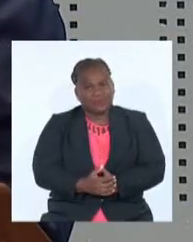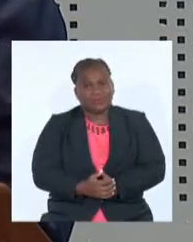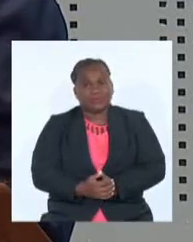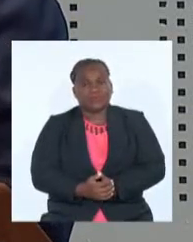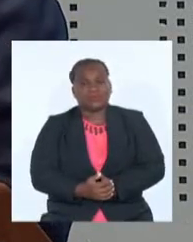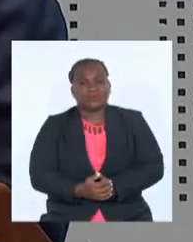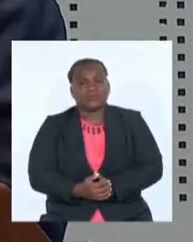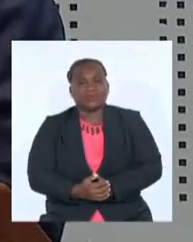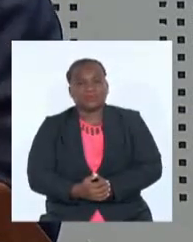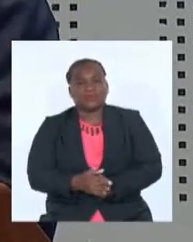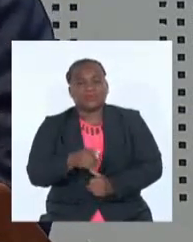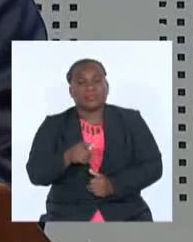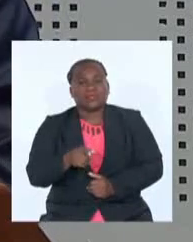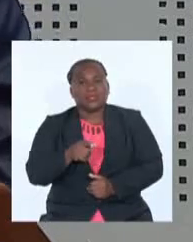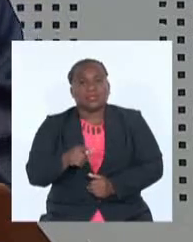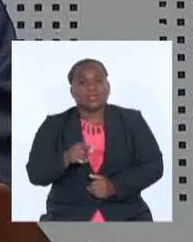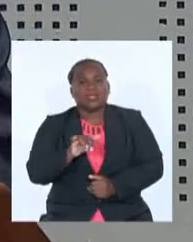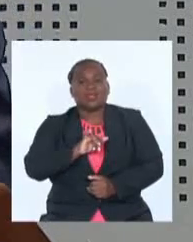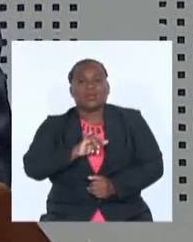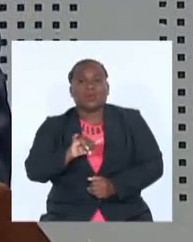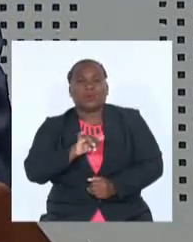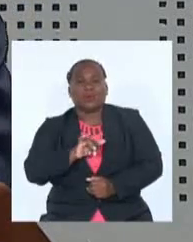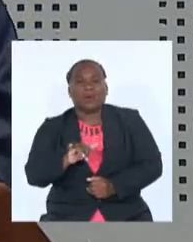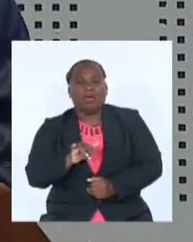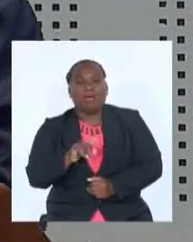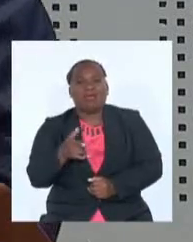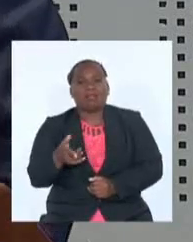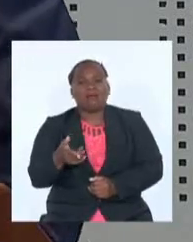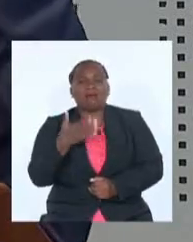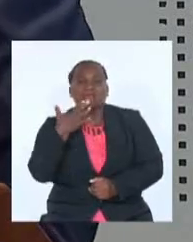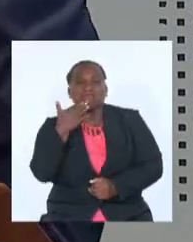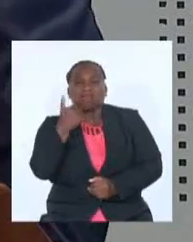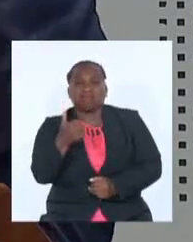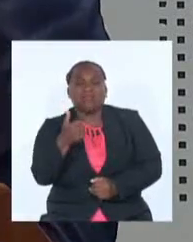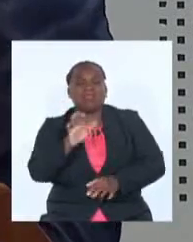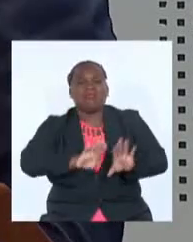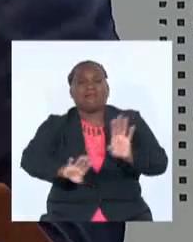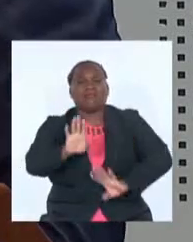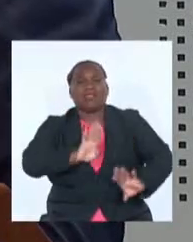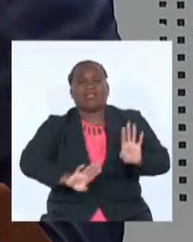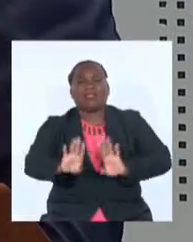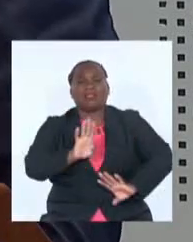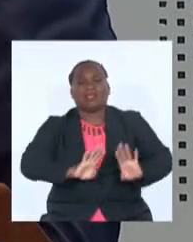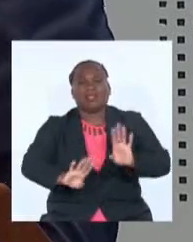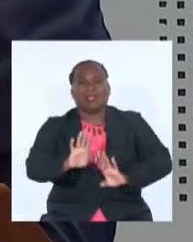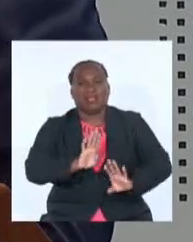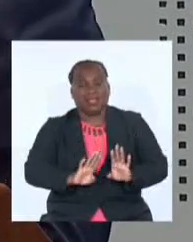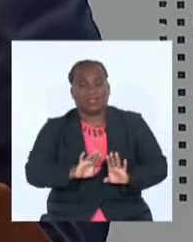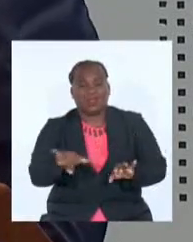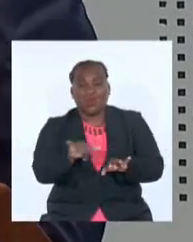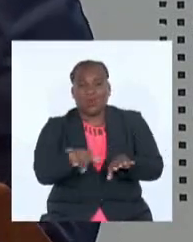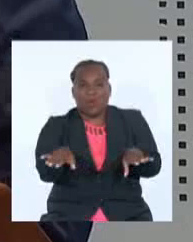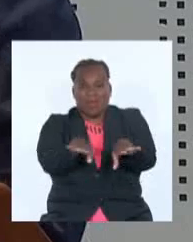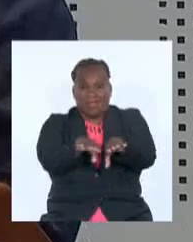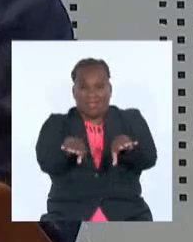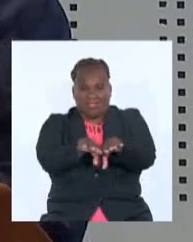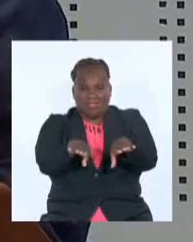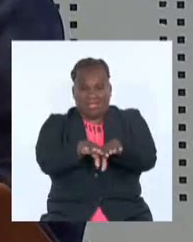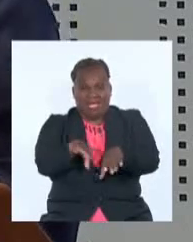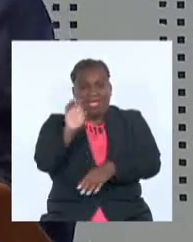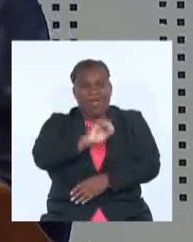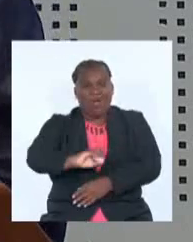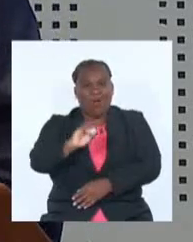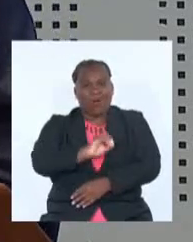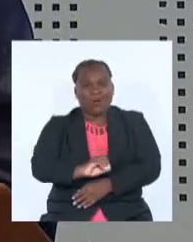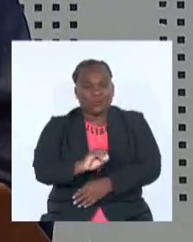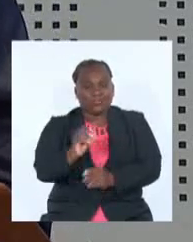con un espíritu de total abertura y cooperación para la defensa del principio de igualdad en el orden económico